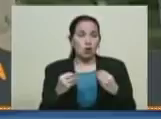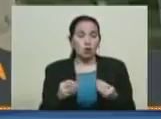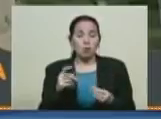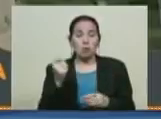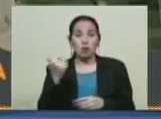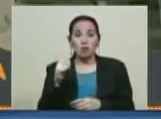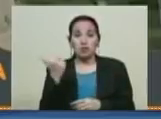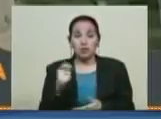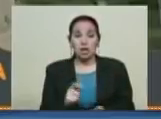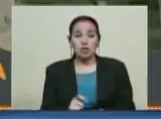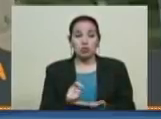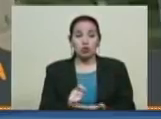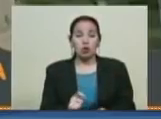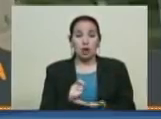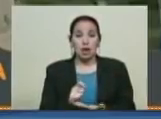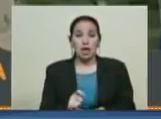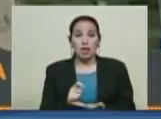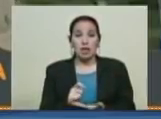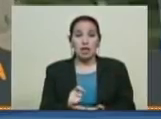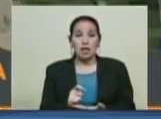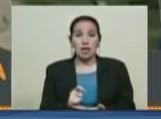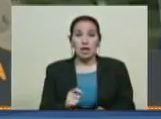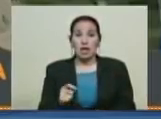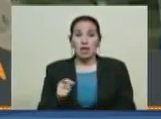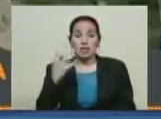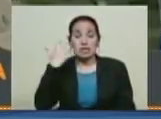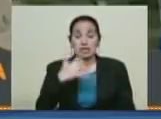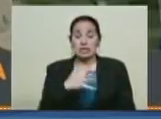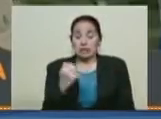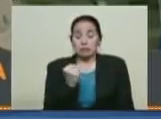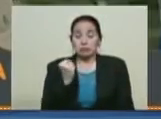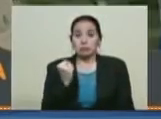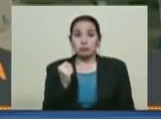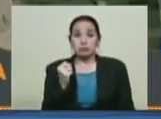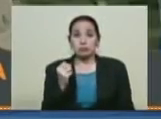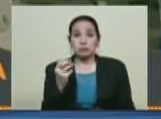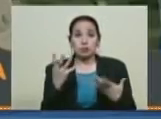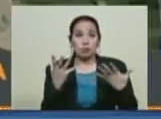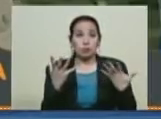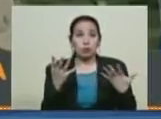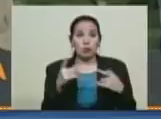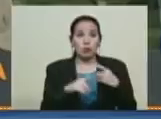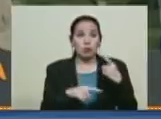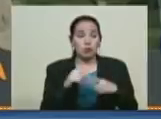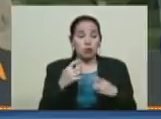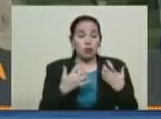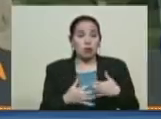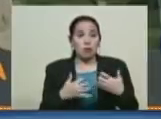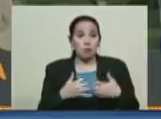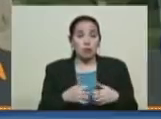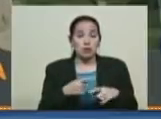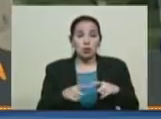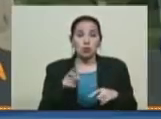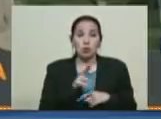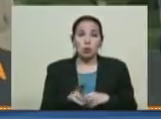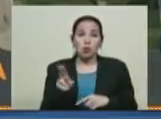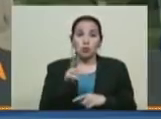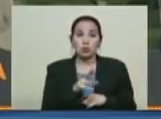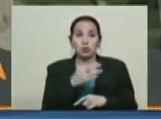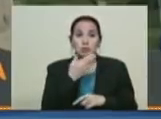de hielo al día, ¿no? Quiere decir que estas plantas además tienen otros usos